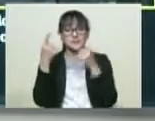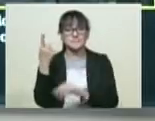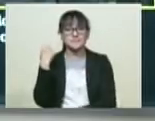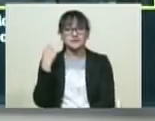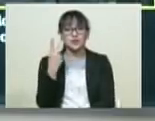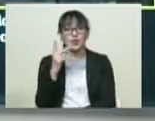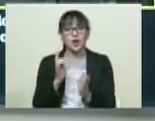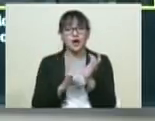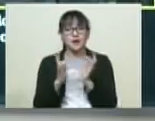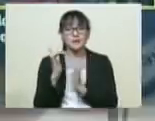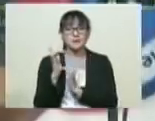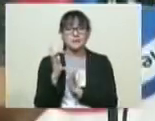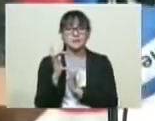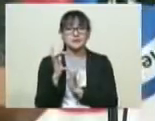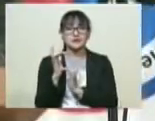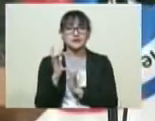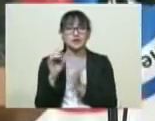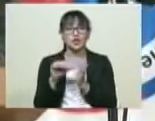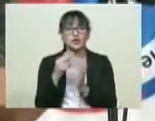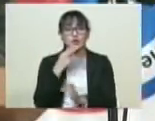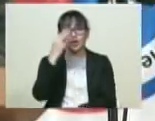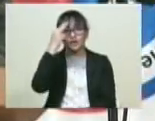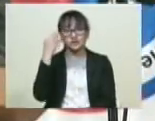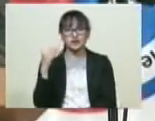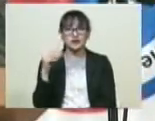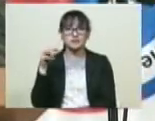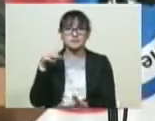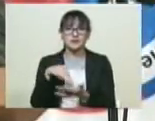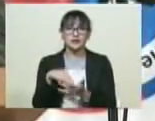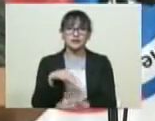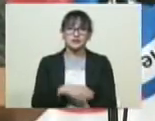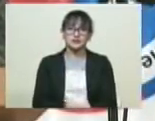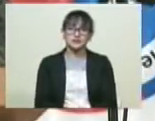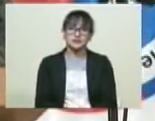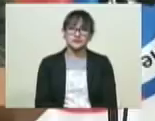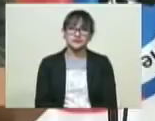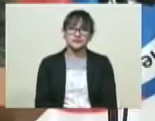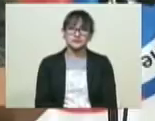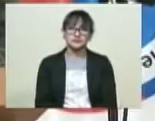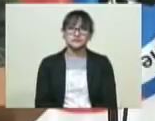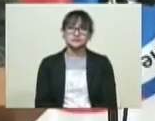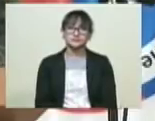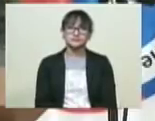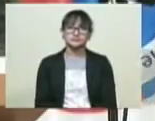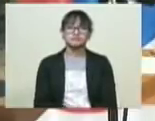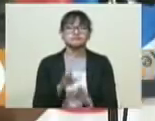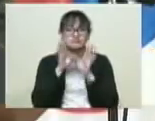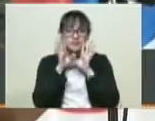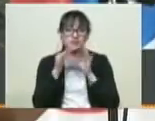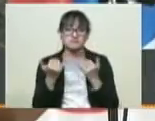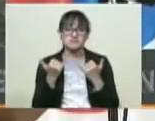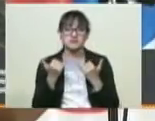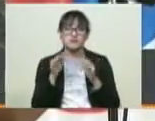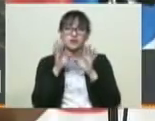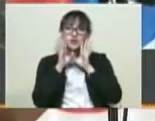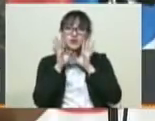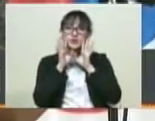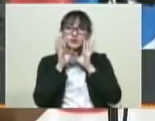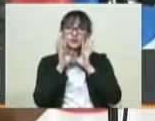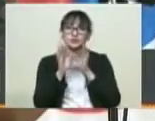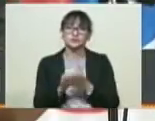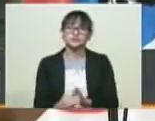2 de abril en la ciudad de Los Teques, estado Miranda. Convictos y confesos, este tipo de